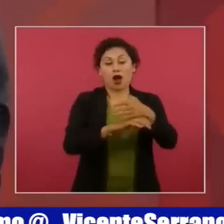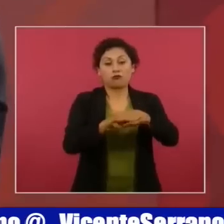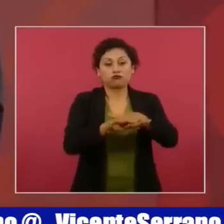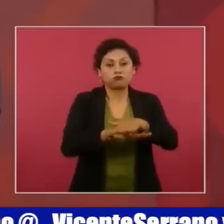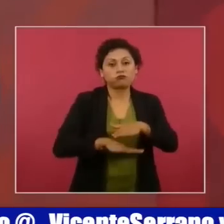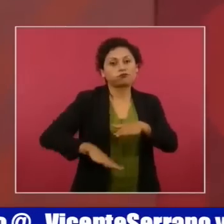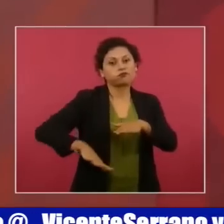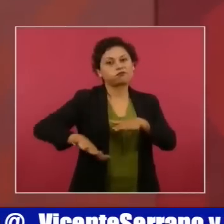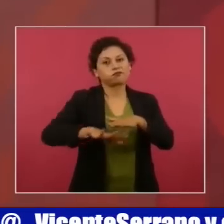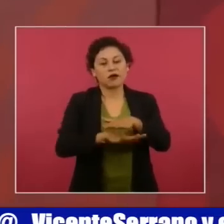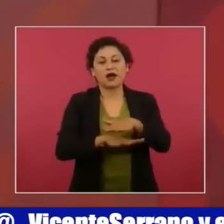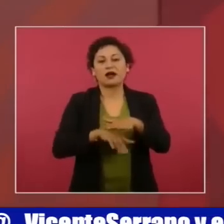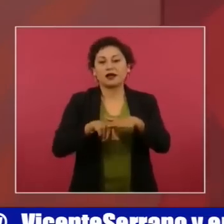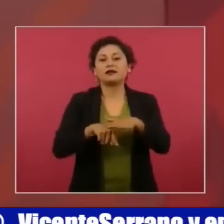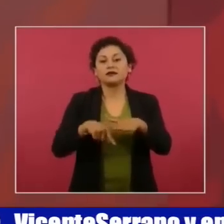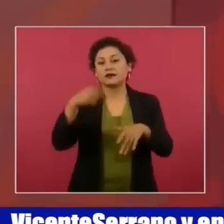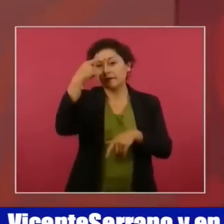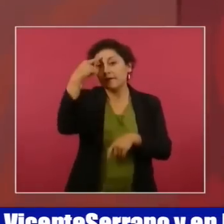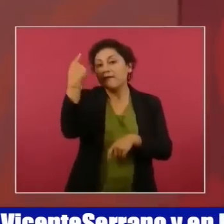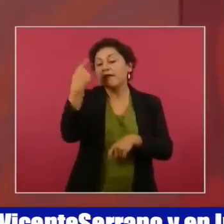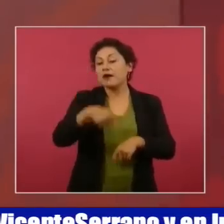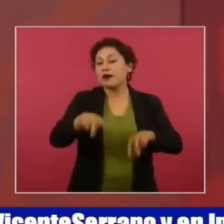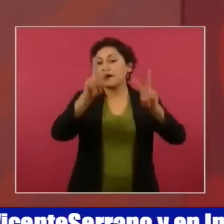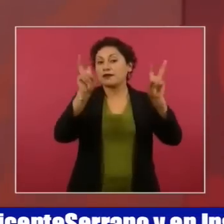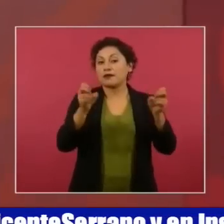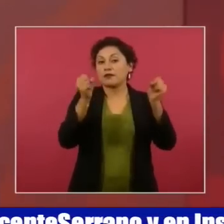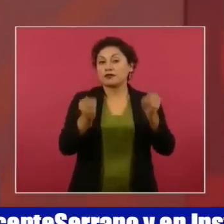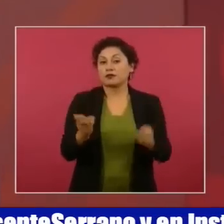de la política de seguridad.